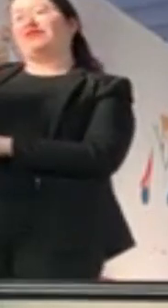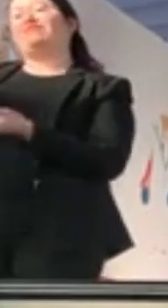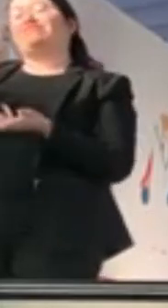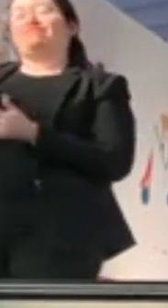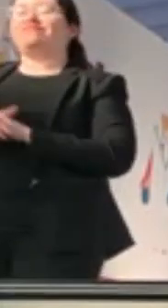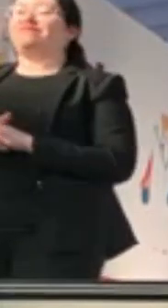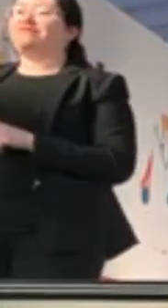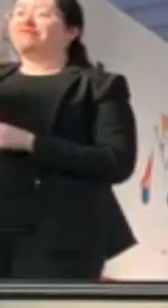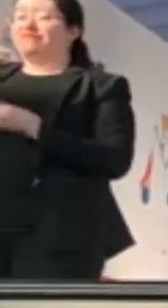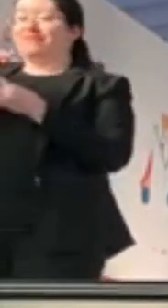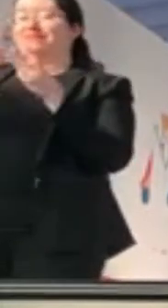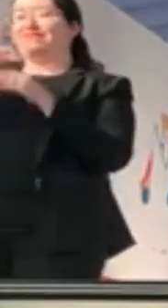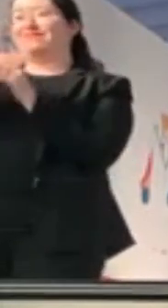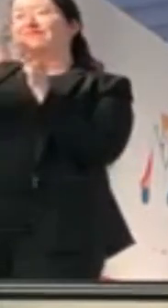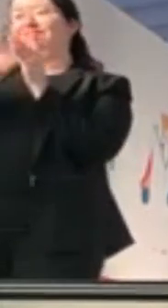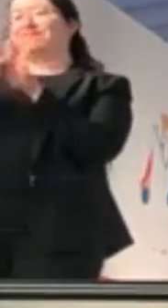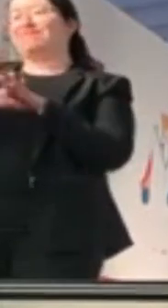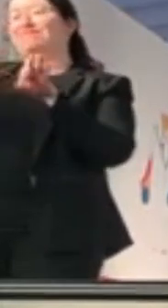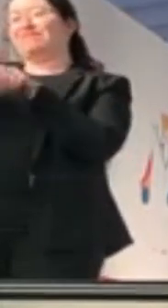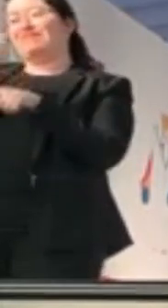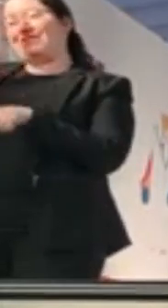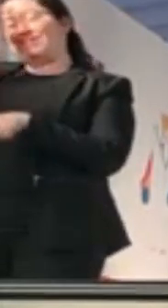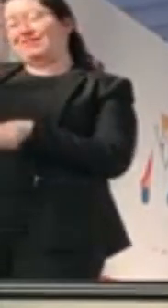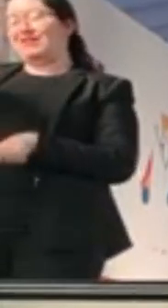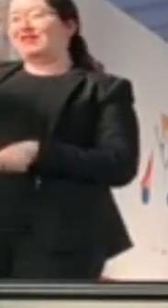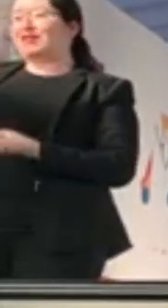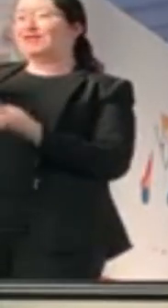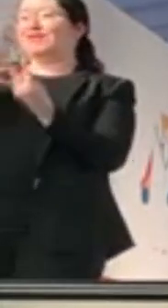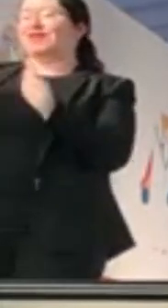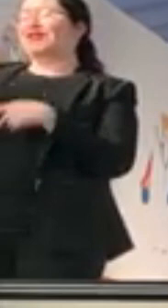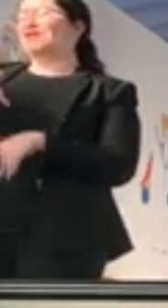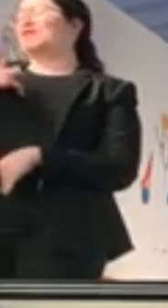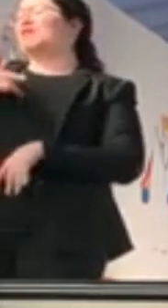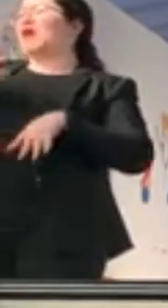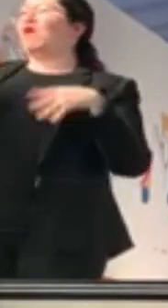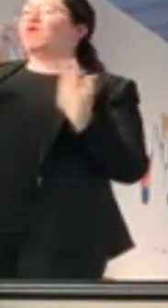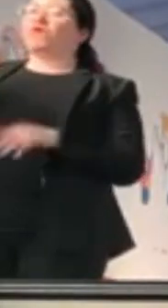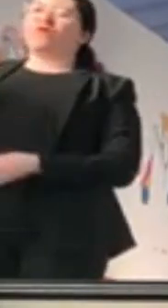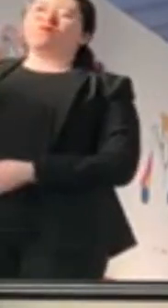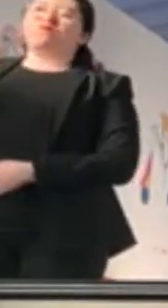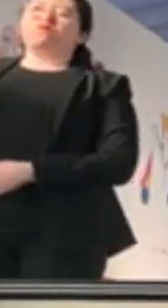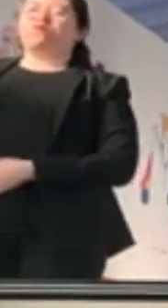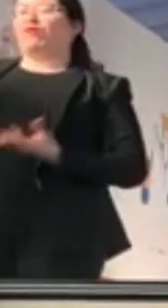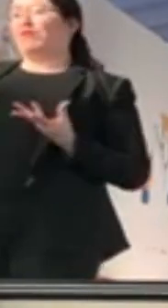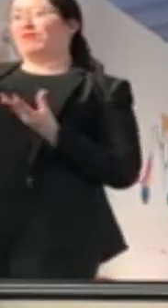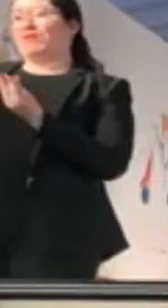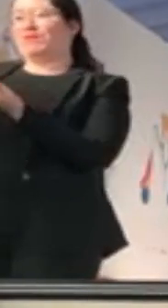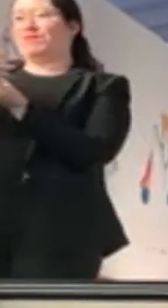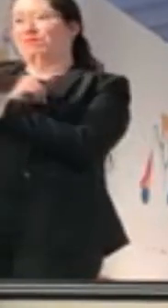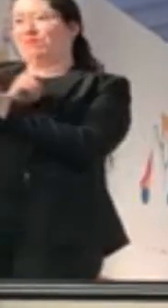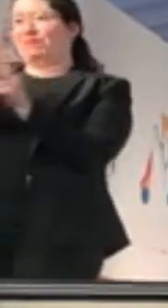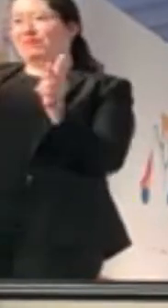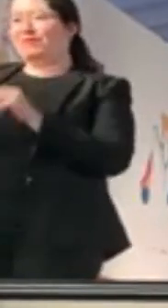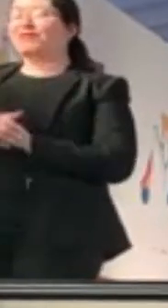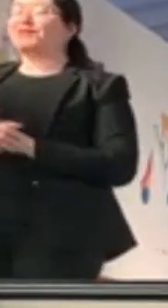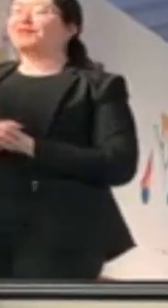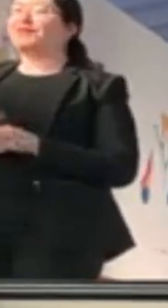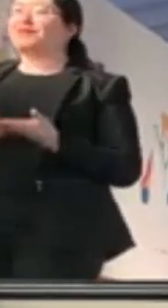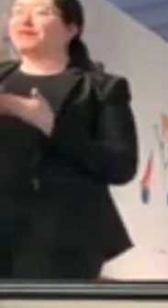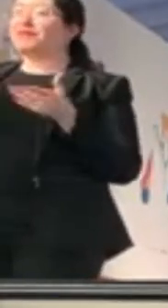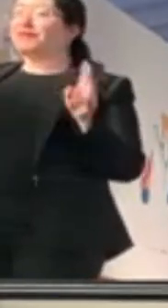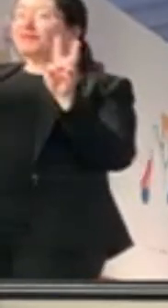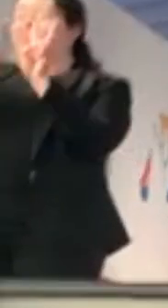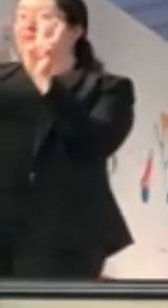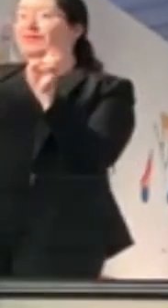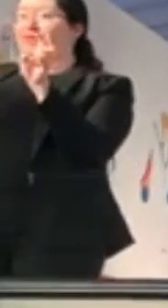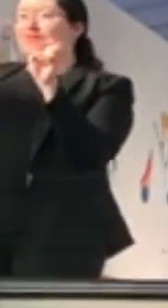estas tres razones serían más que suficiente para sentirme honrado de estar aquí con todas y todos ustedes. Y vamos al tema. No